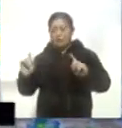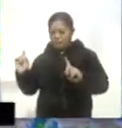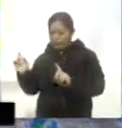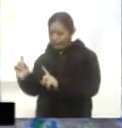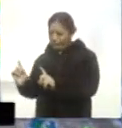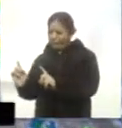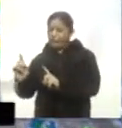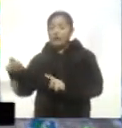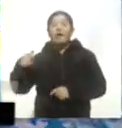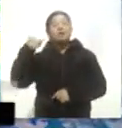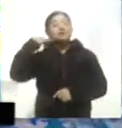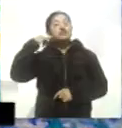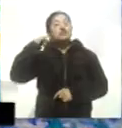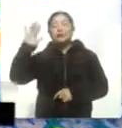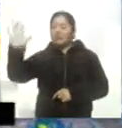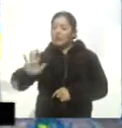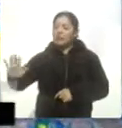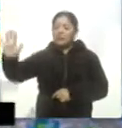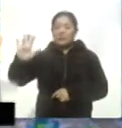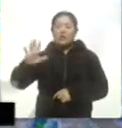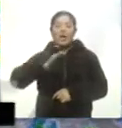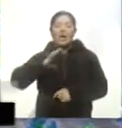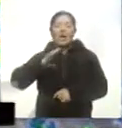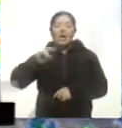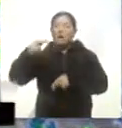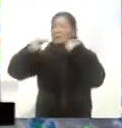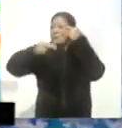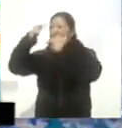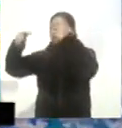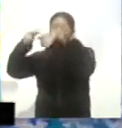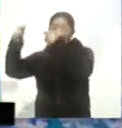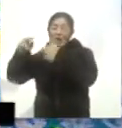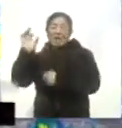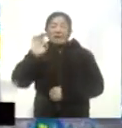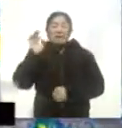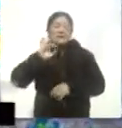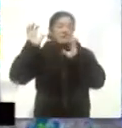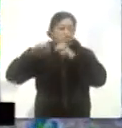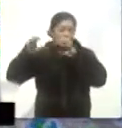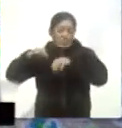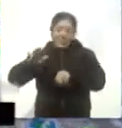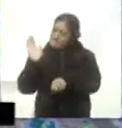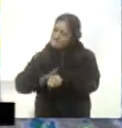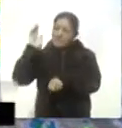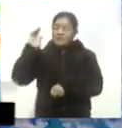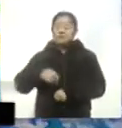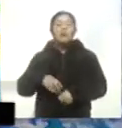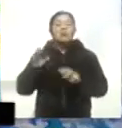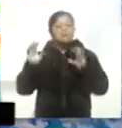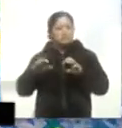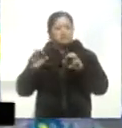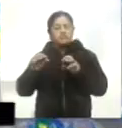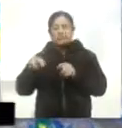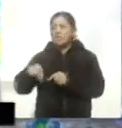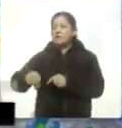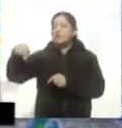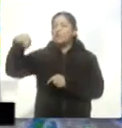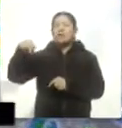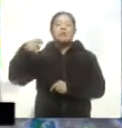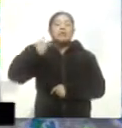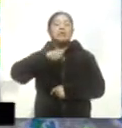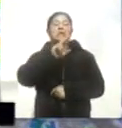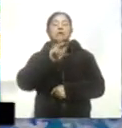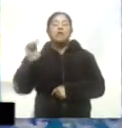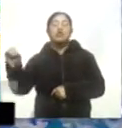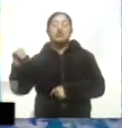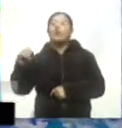península de Yucatán. Sus bandas nubosas incrementan la probabilidad de lluvias en dicha península, con lluvias puntuales intensas en el norte de Quintana Roo y oriente